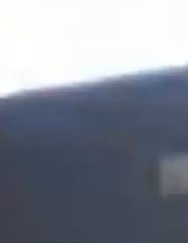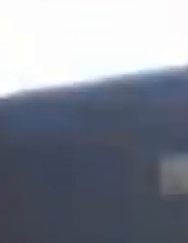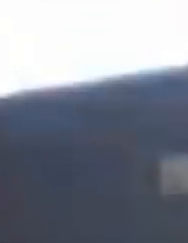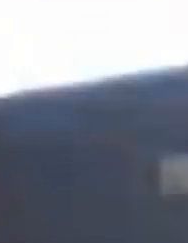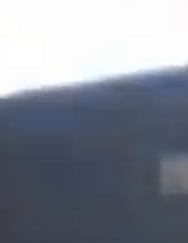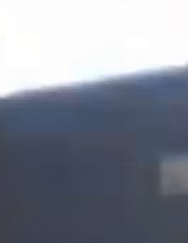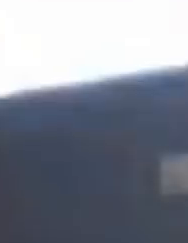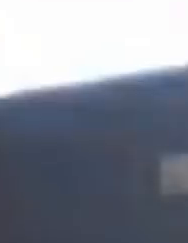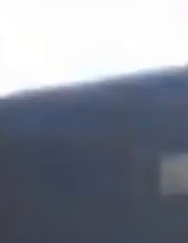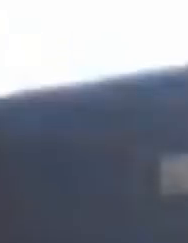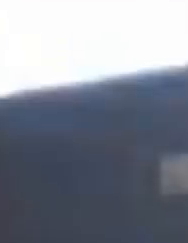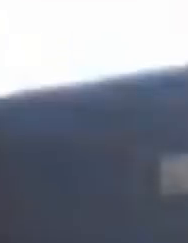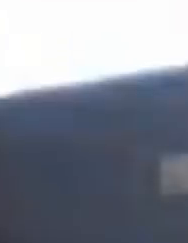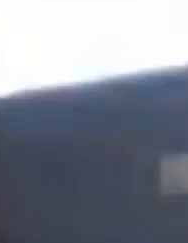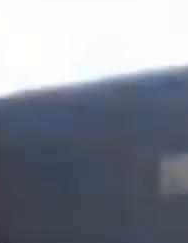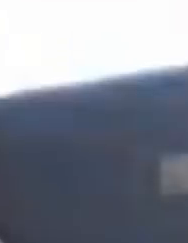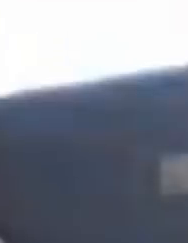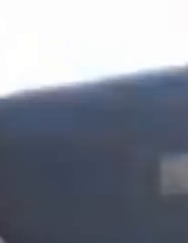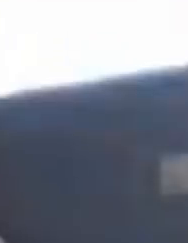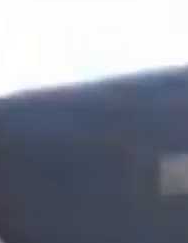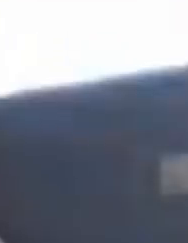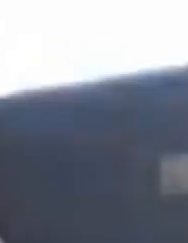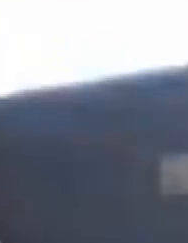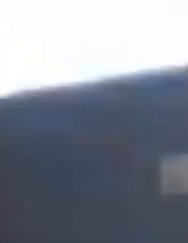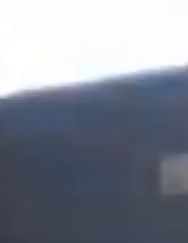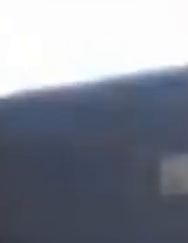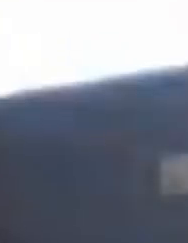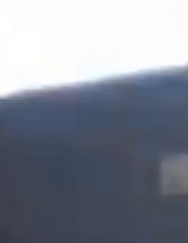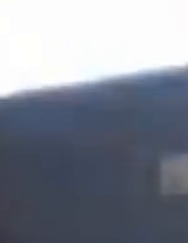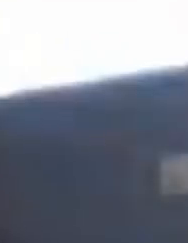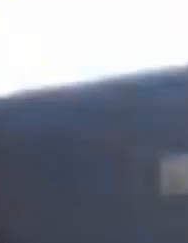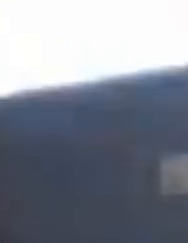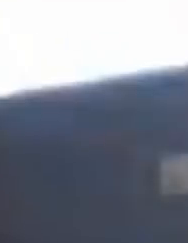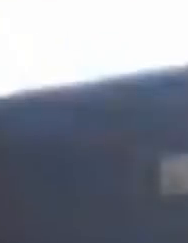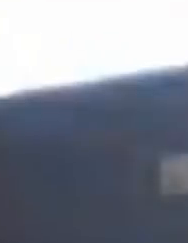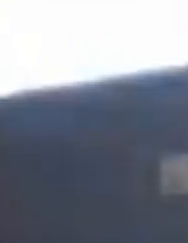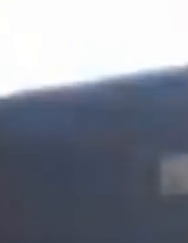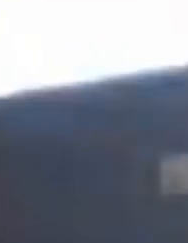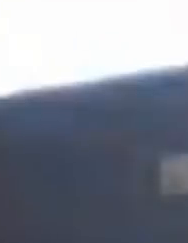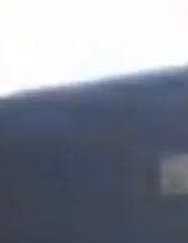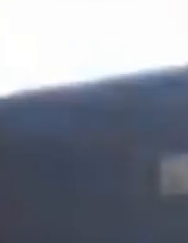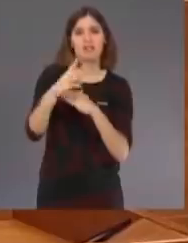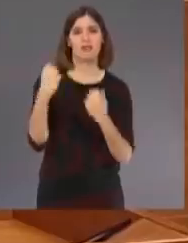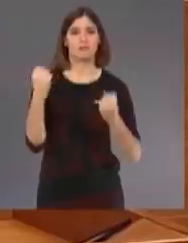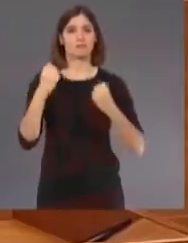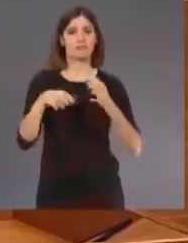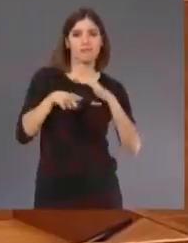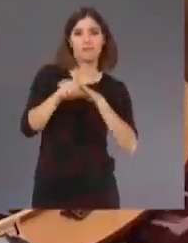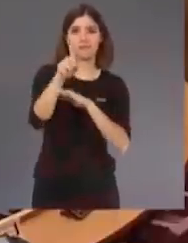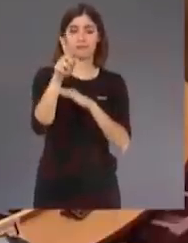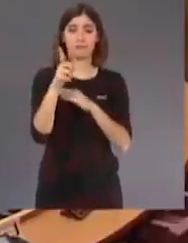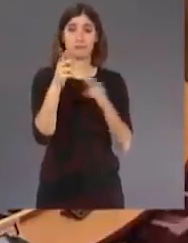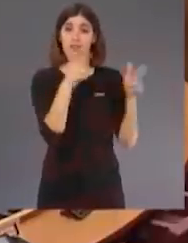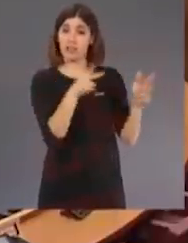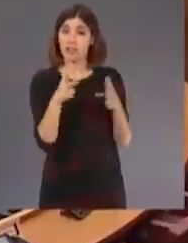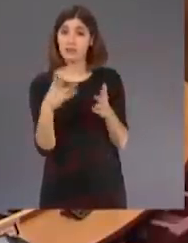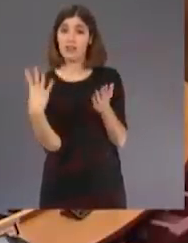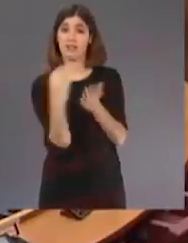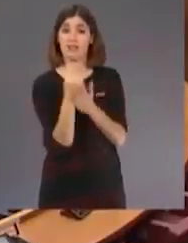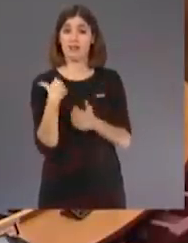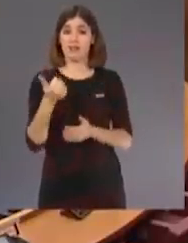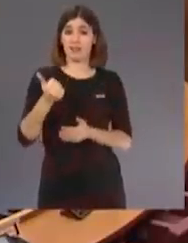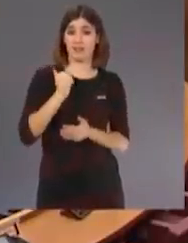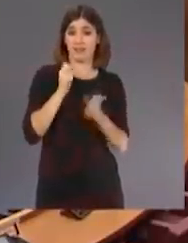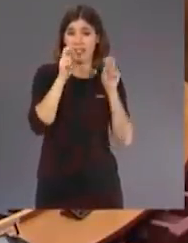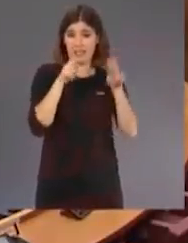de 1.000 sanitarios contagiados adicionales. Y aquí llovía sobre mojado, el sindicato médico, los